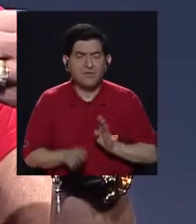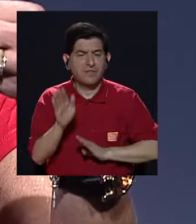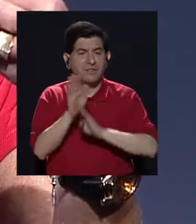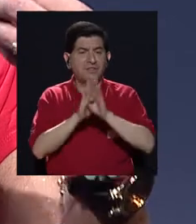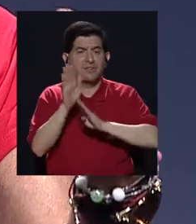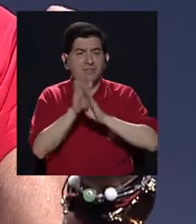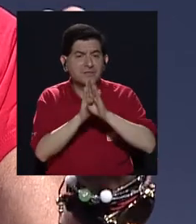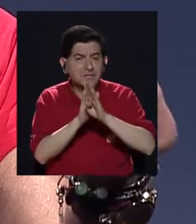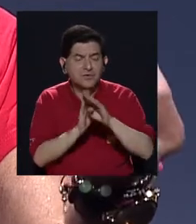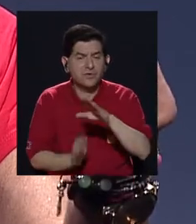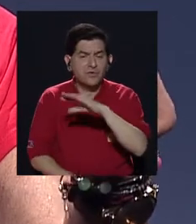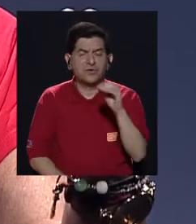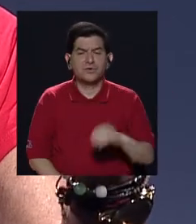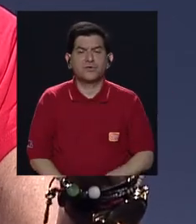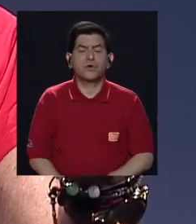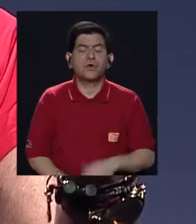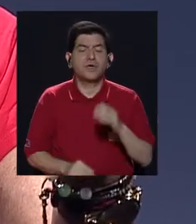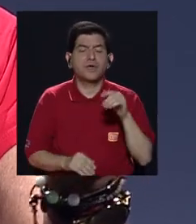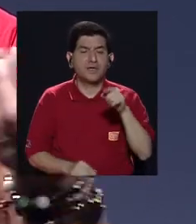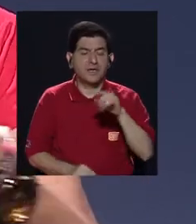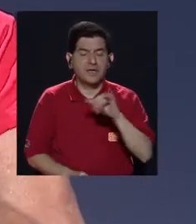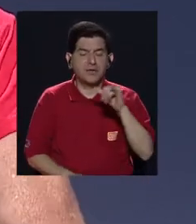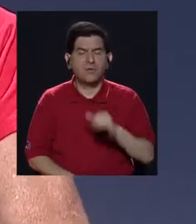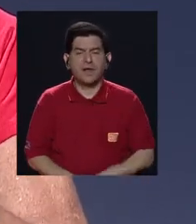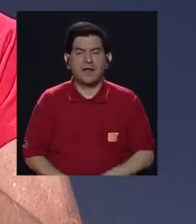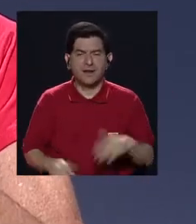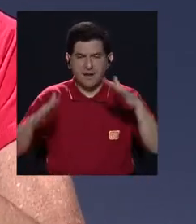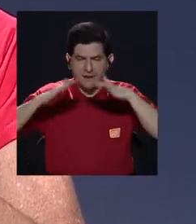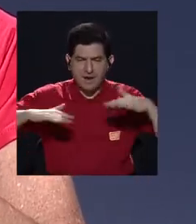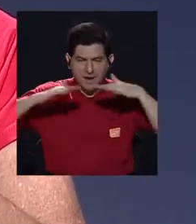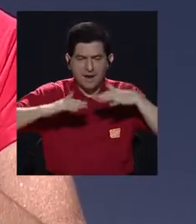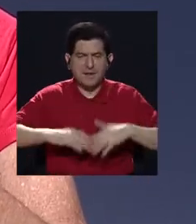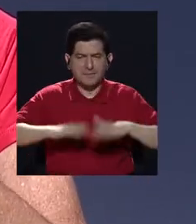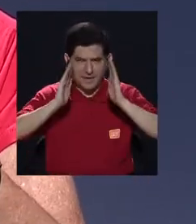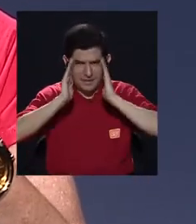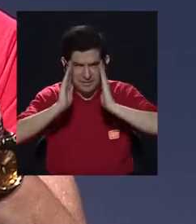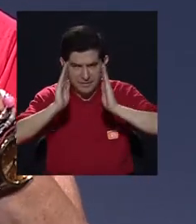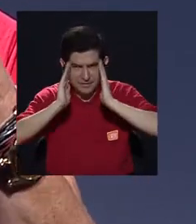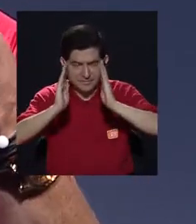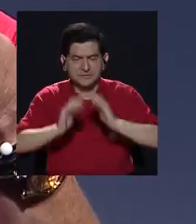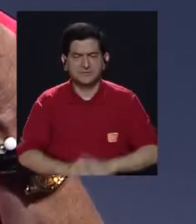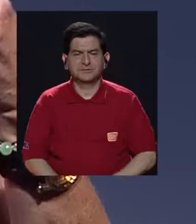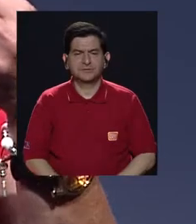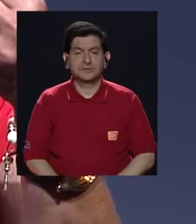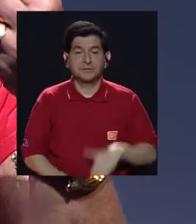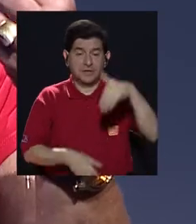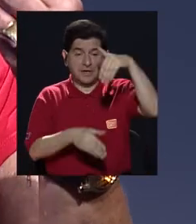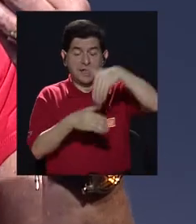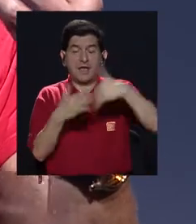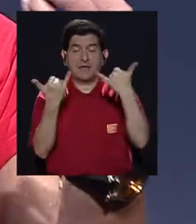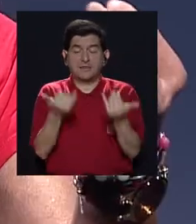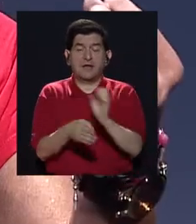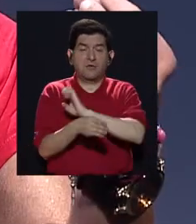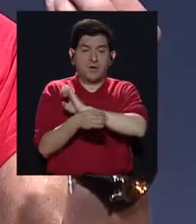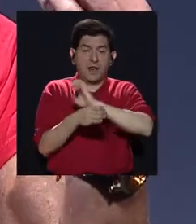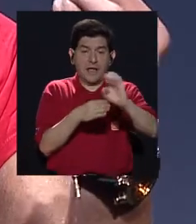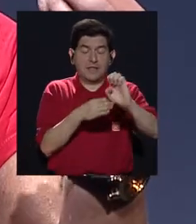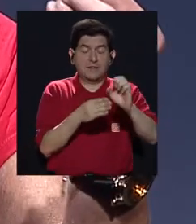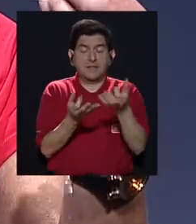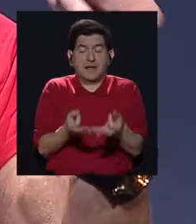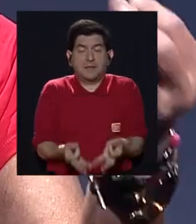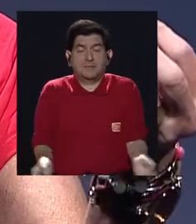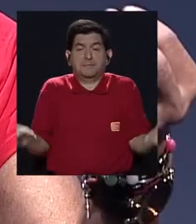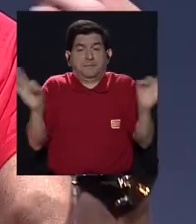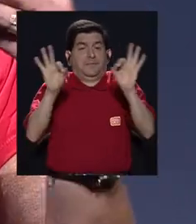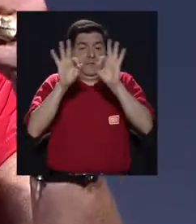el desarrollo y cómo funciona el cuidado del ambiente y aquí entra la parte ética como una